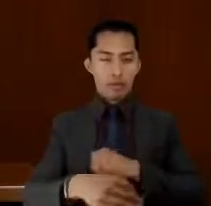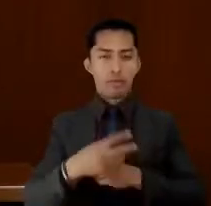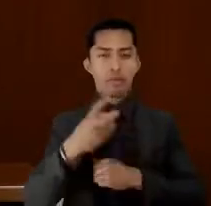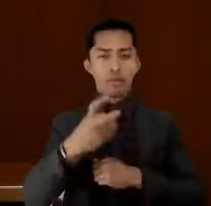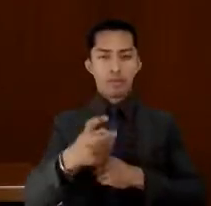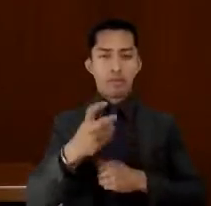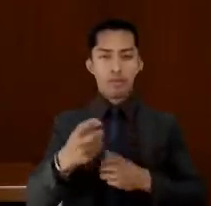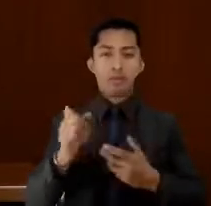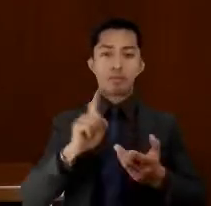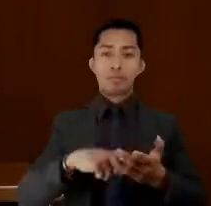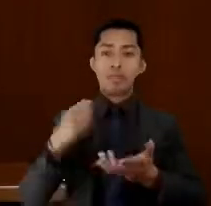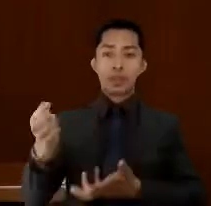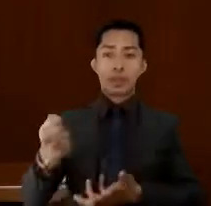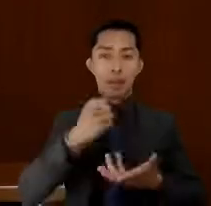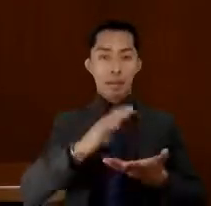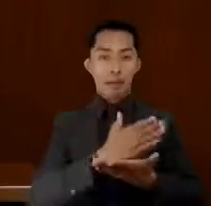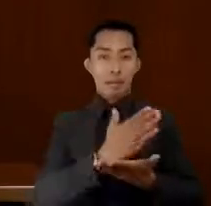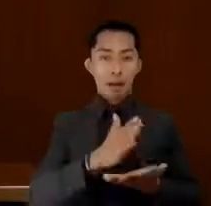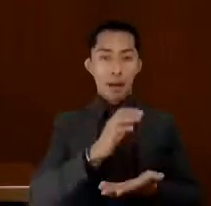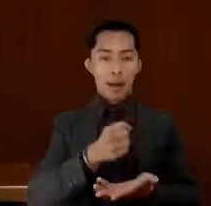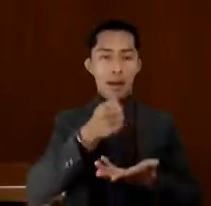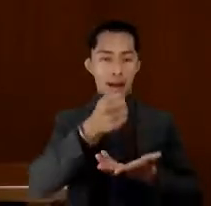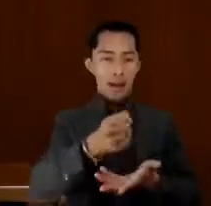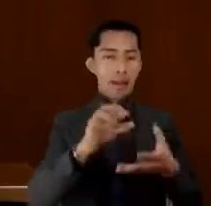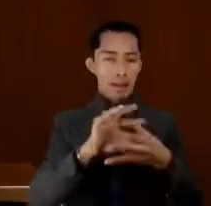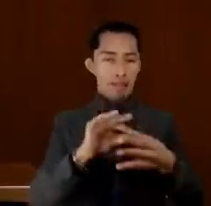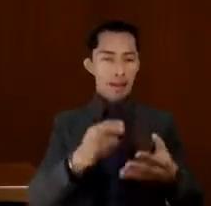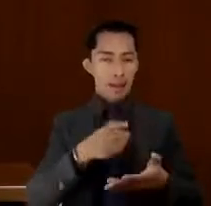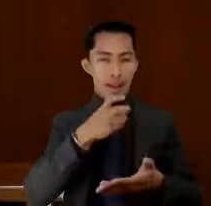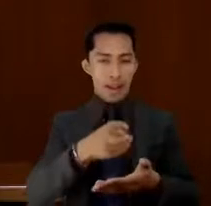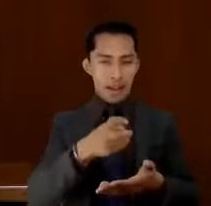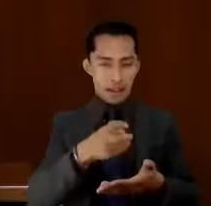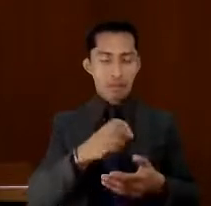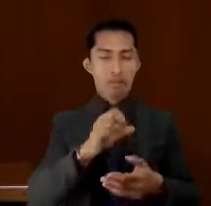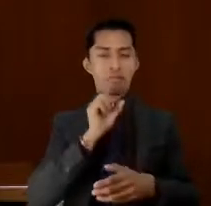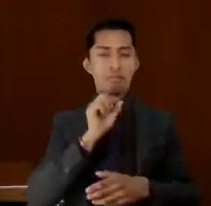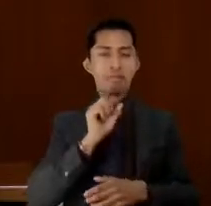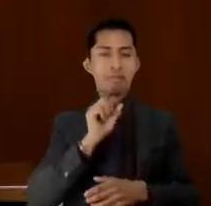partidas presupuestales a que hacen referencia los párrafos